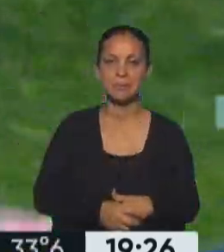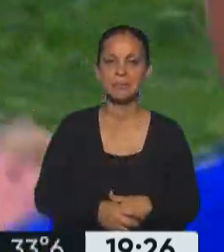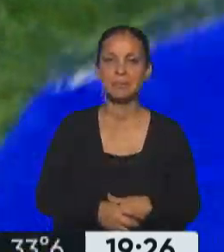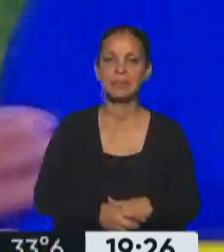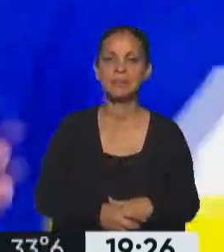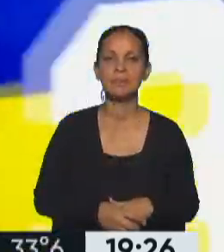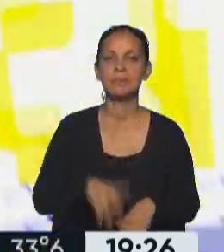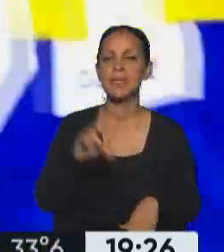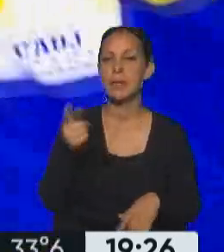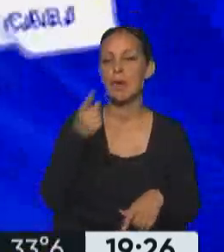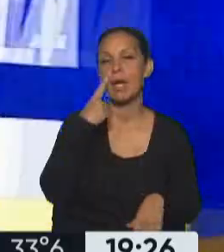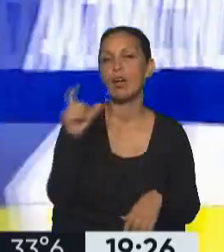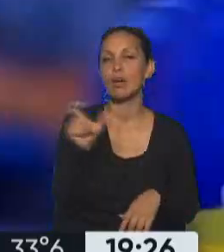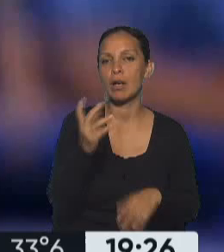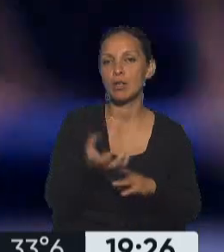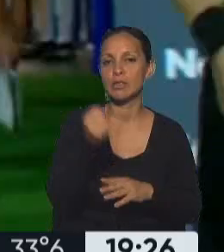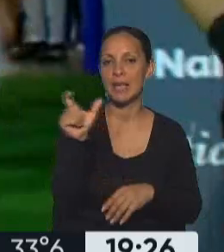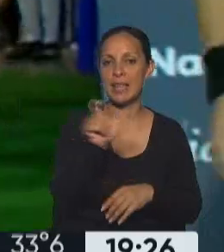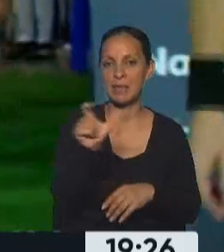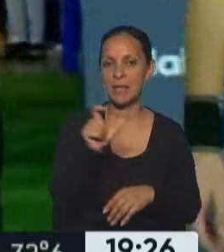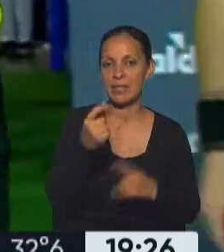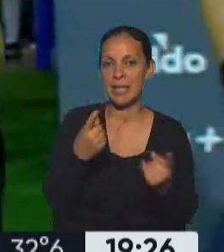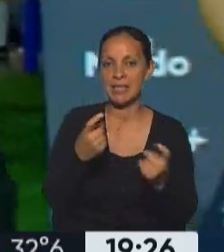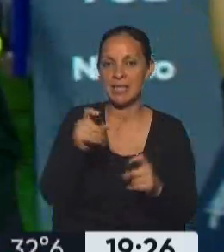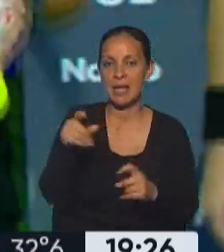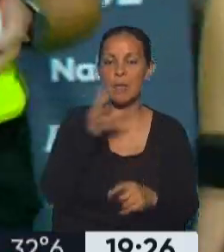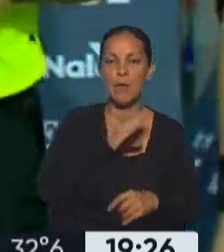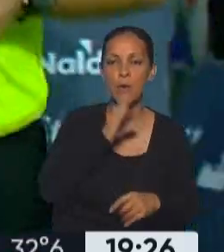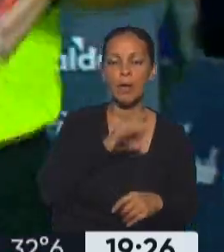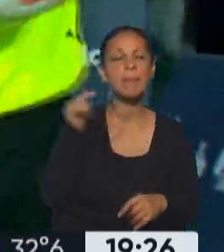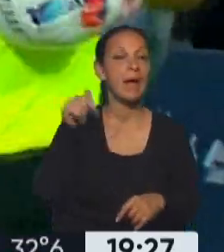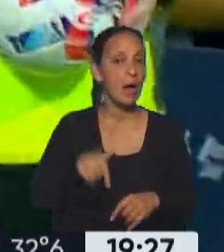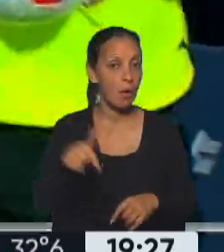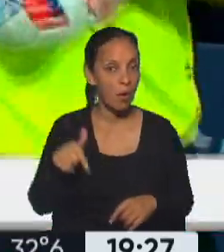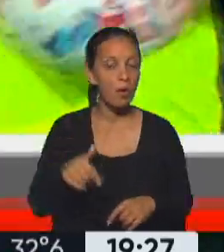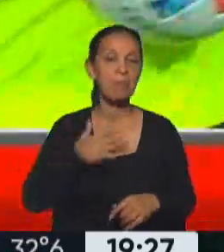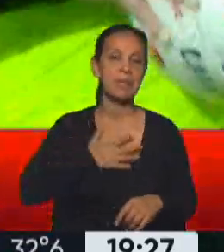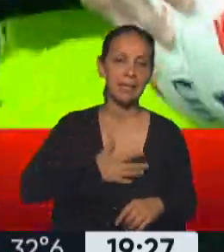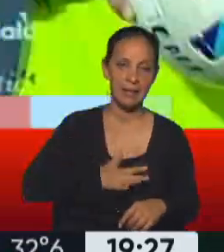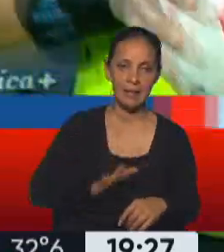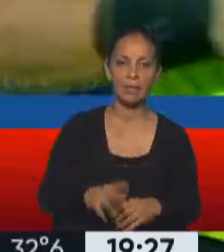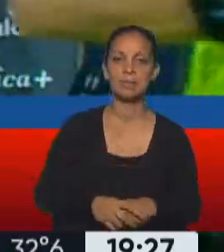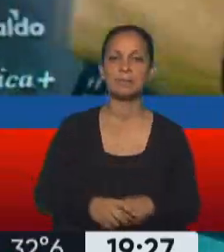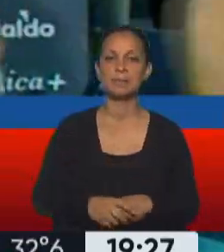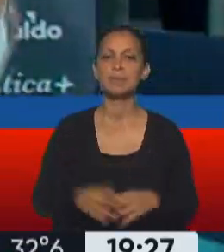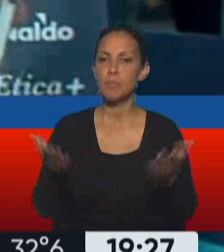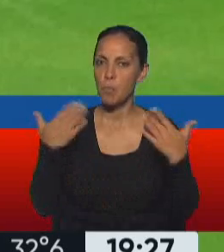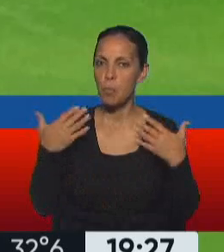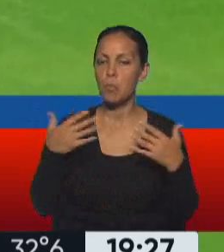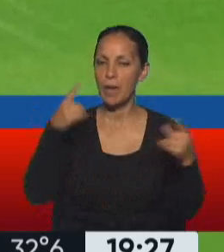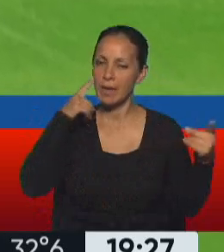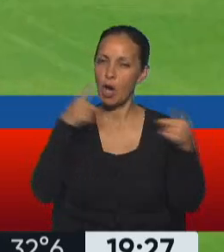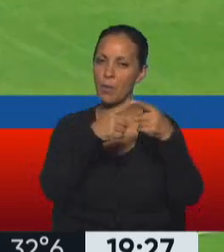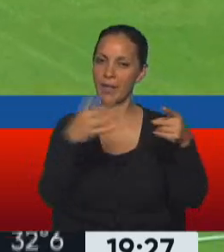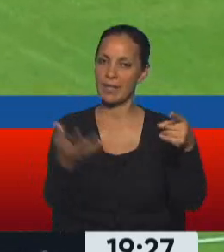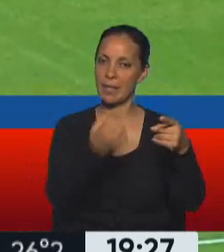saca la diferencia justamente que necesitaba y ahora está más tranquilo y más cerca del objetivo.